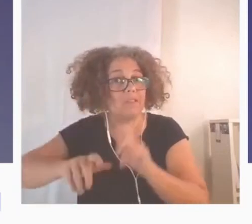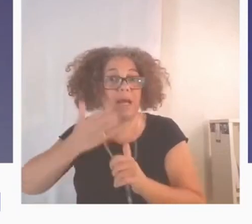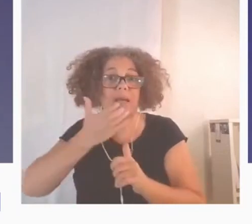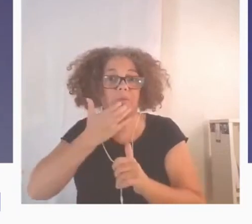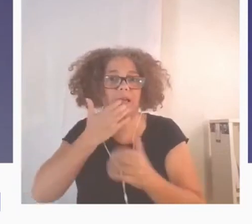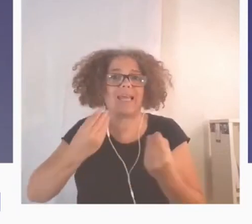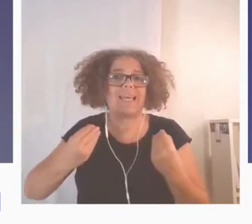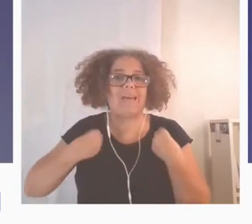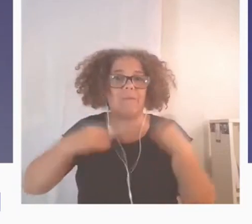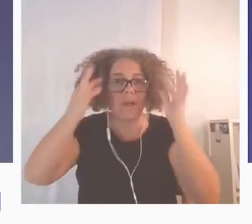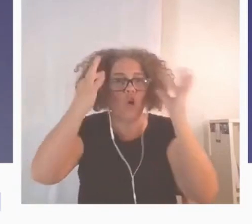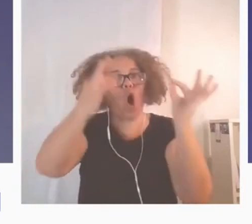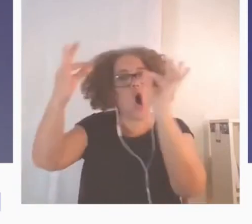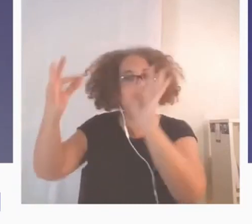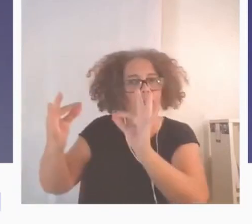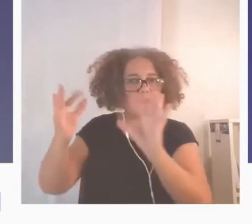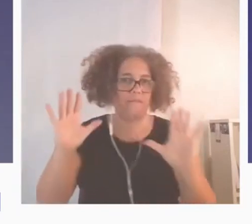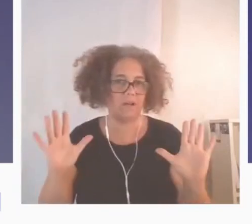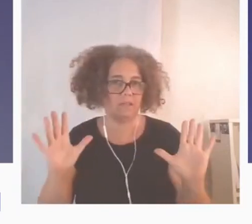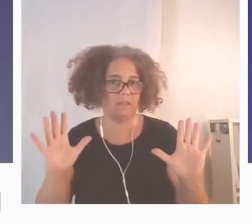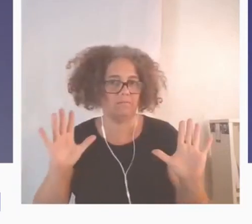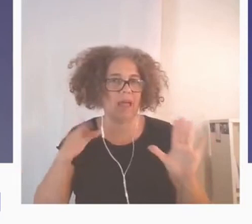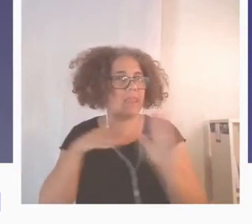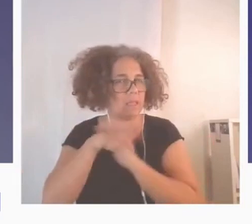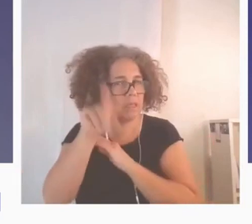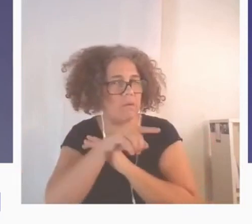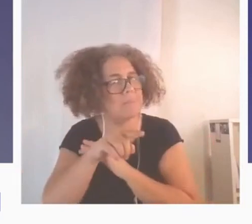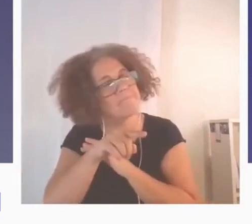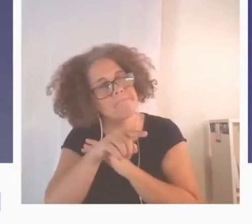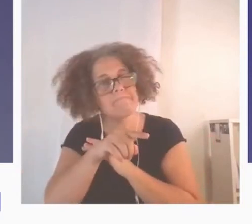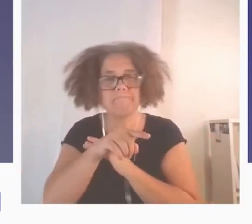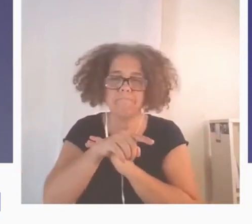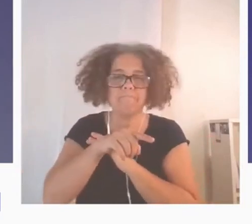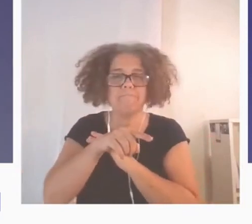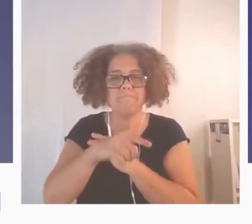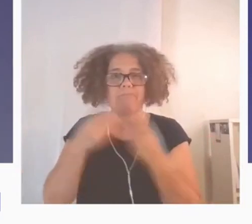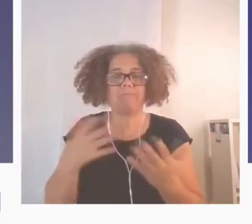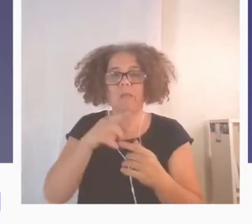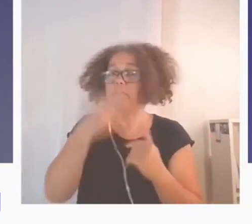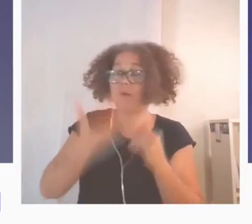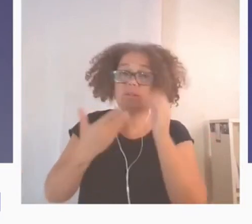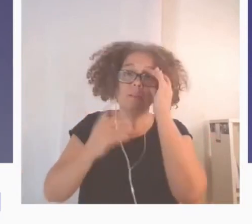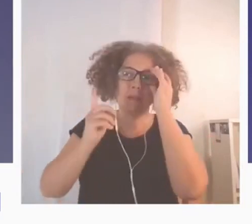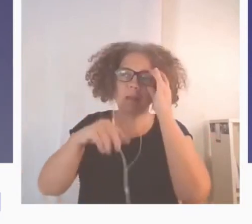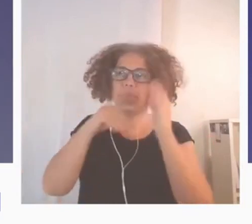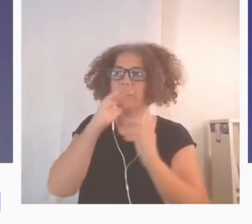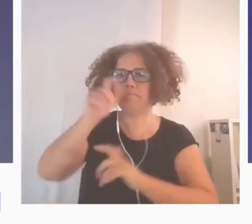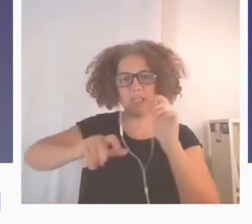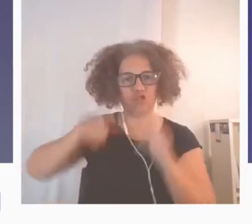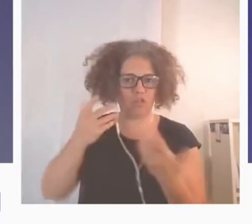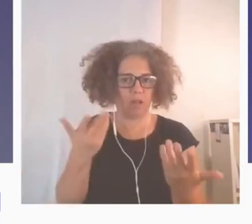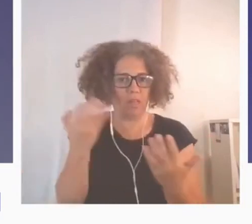con otras gafas. Entonces, me parece muy importante, ¿no?, lo que decías, el poner a las personas, pero